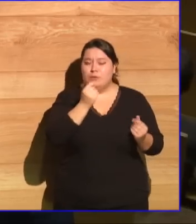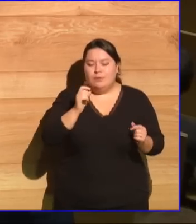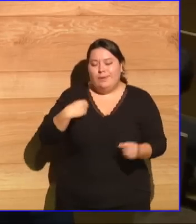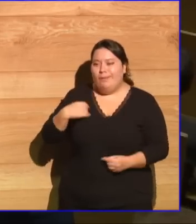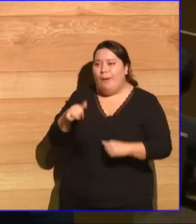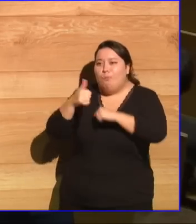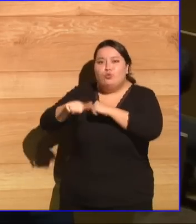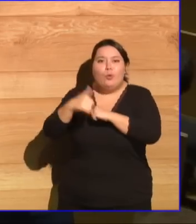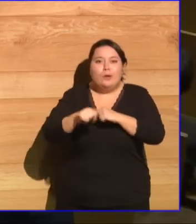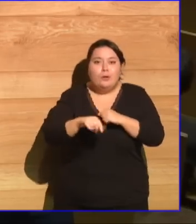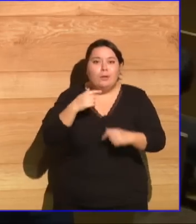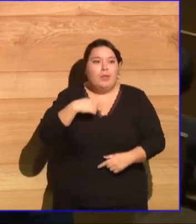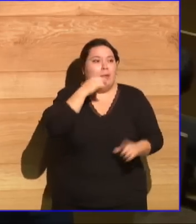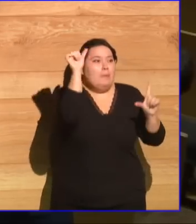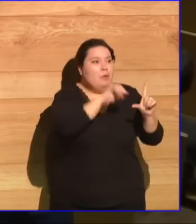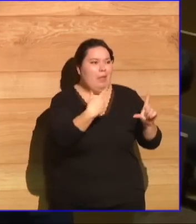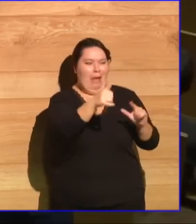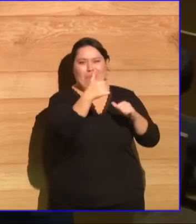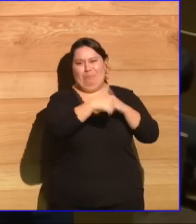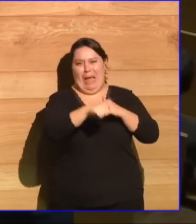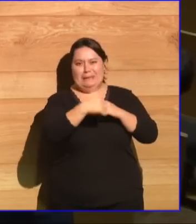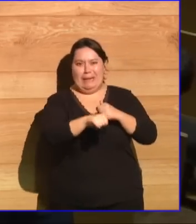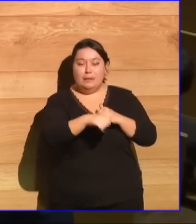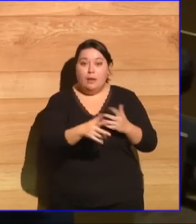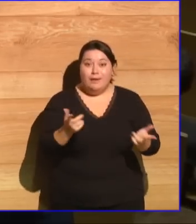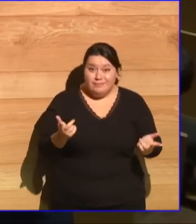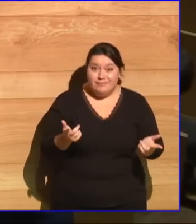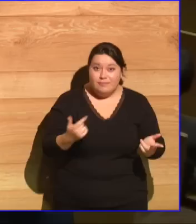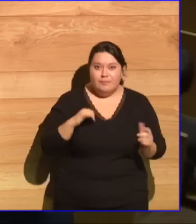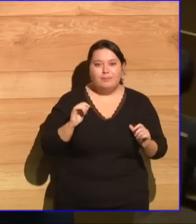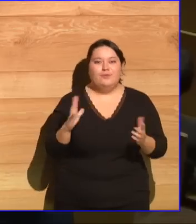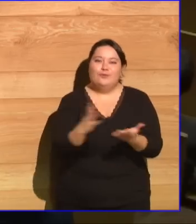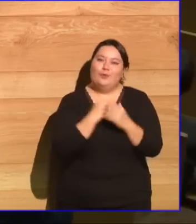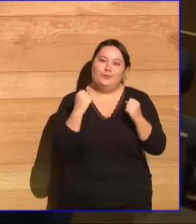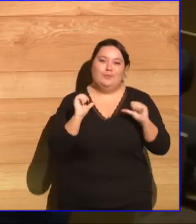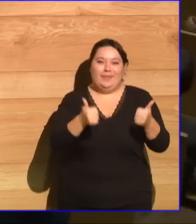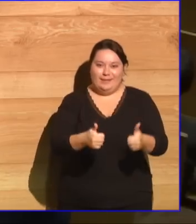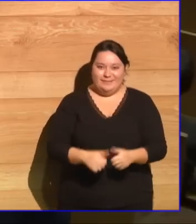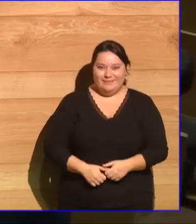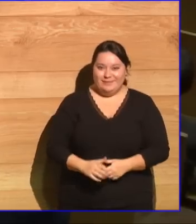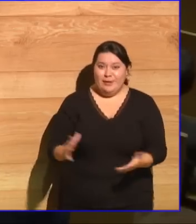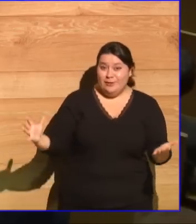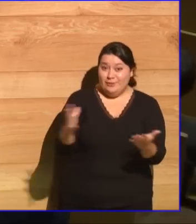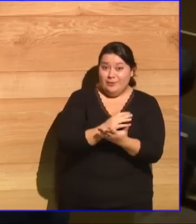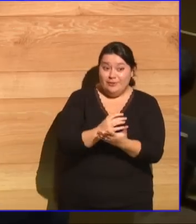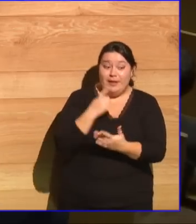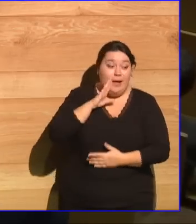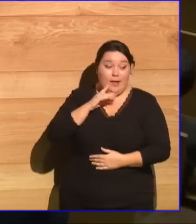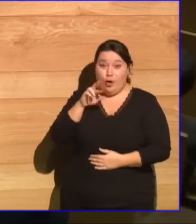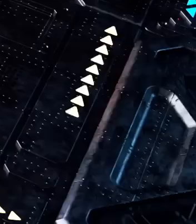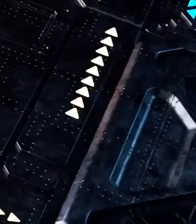tubérculos cuando alguien dice, esa película, menuda patata. ¿Eh? Comienza Todopoderosos. ¡Comienza lo que ha